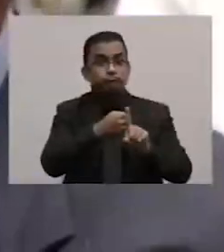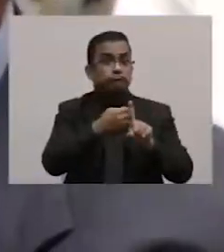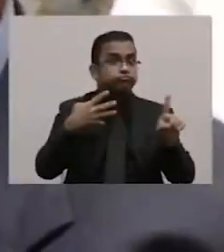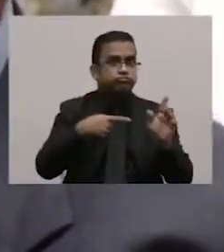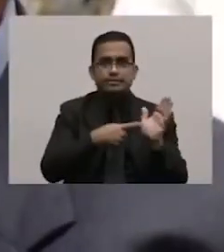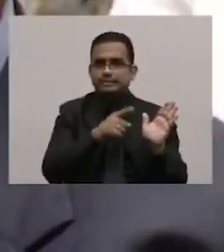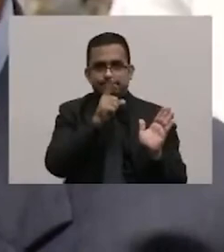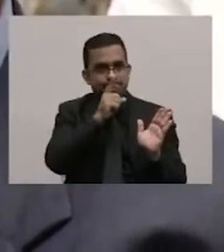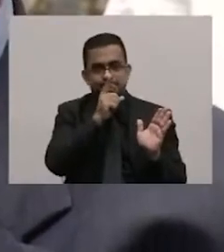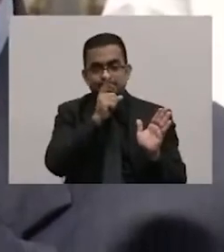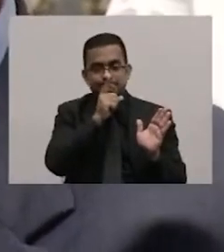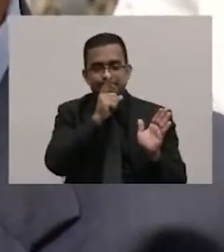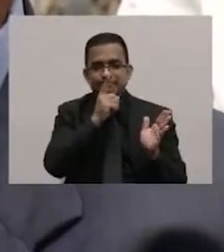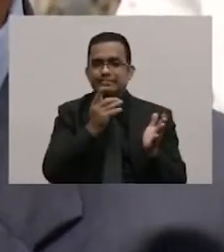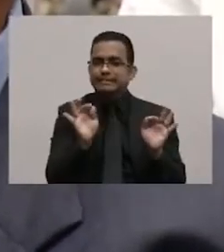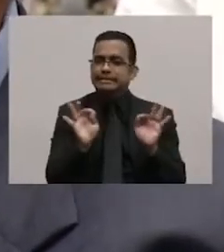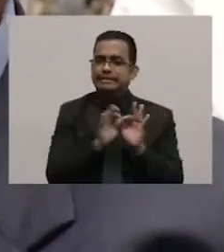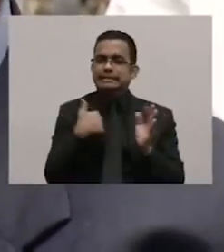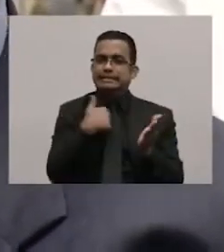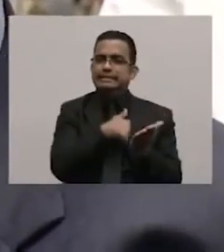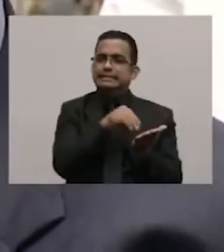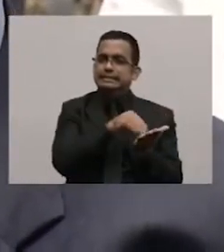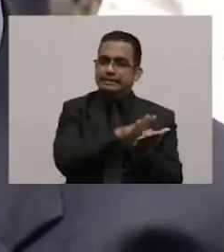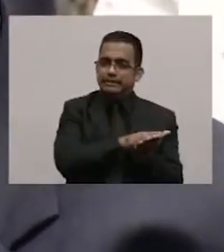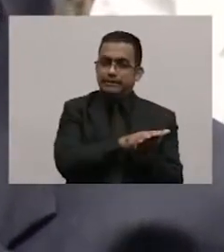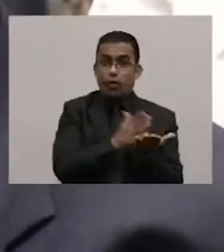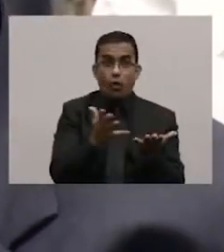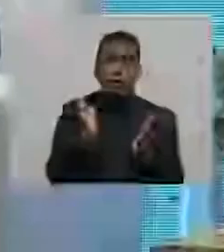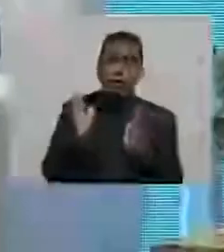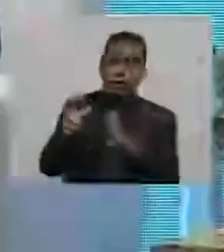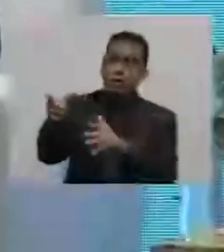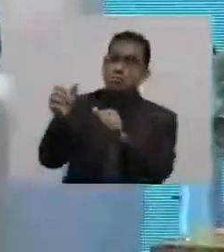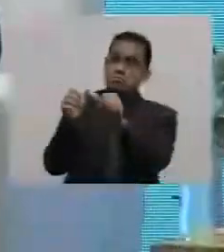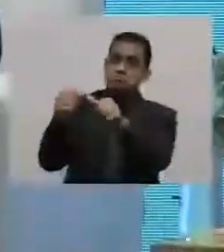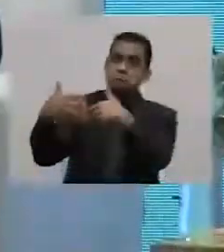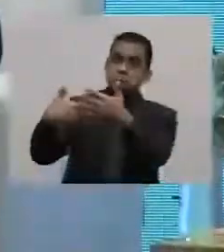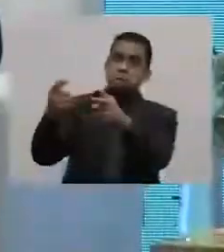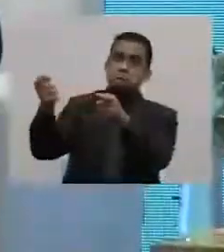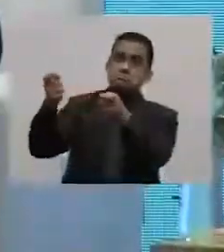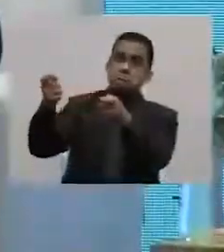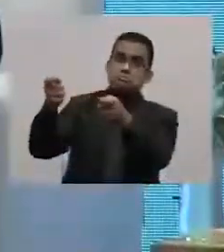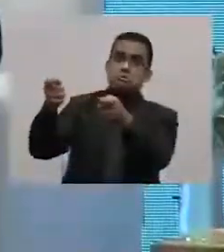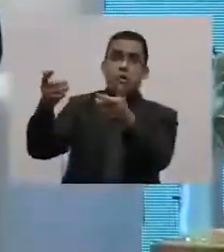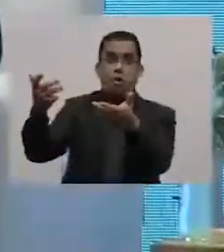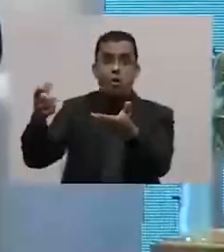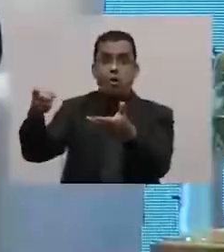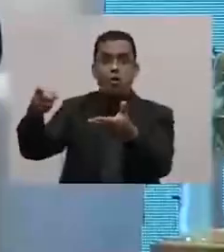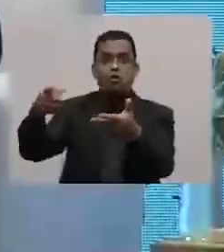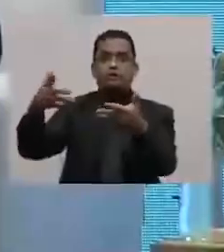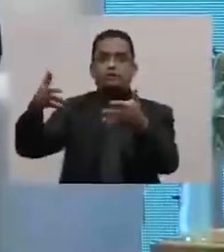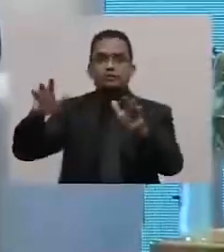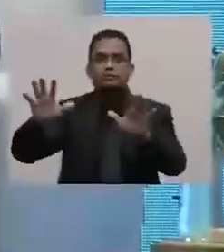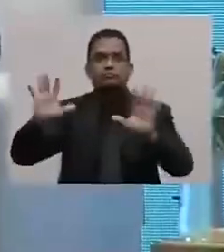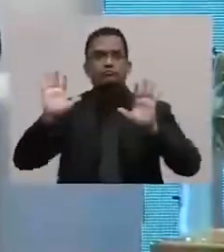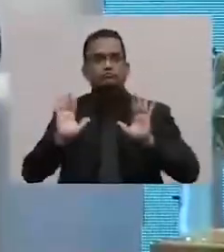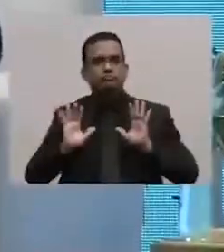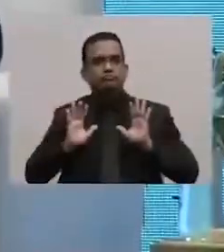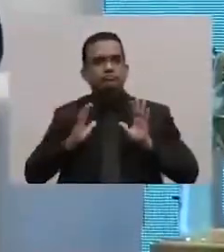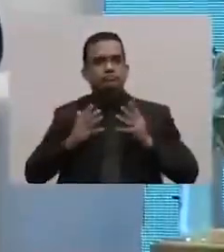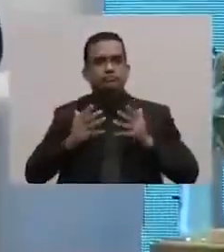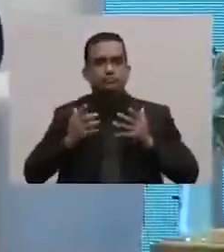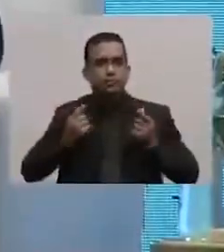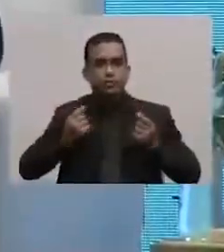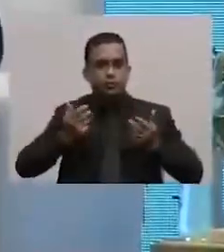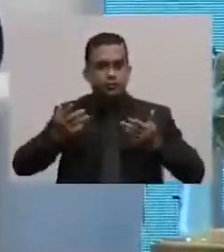cómo podemos solucionar ese problema. O dejamos al presidente que continúe, o el presidente termina y establecemos